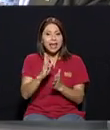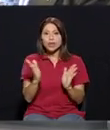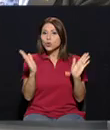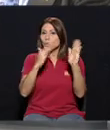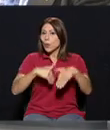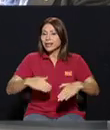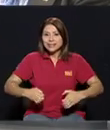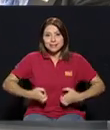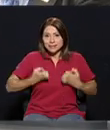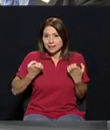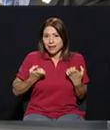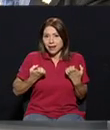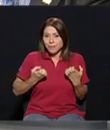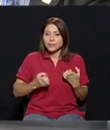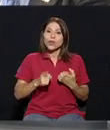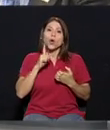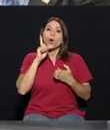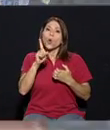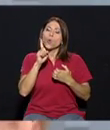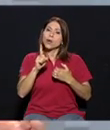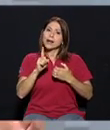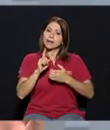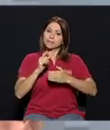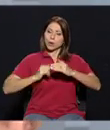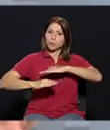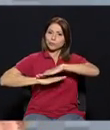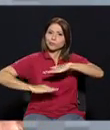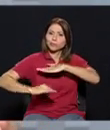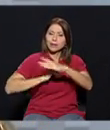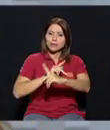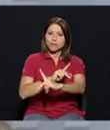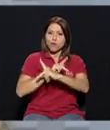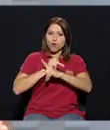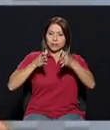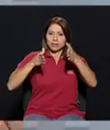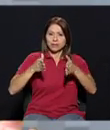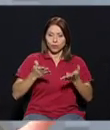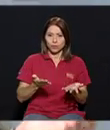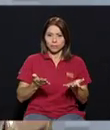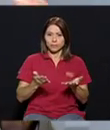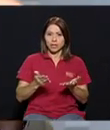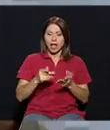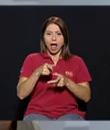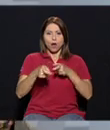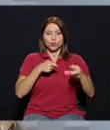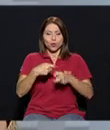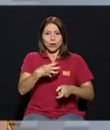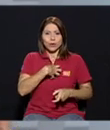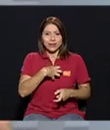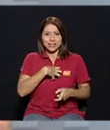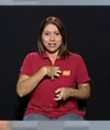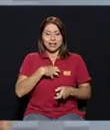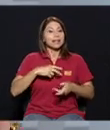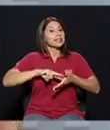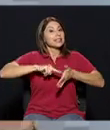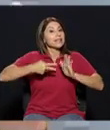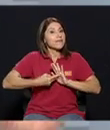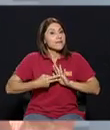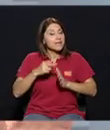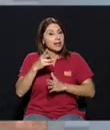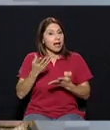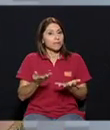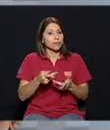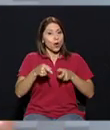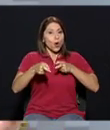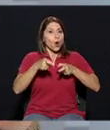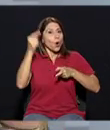existiera, vamos a decirlo así, un fuero protector de la autonomía universitaria, es decir, de darse gobierno propio sin